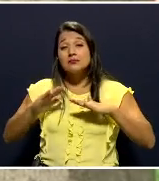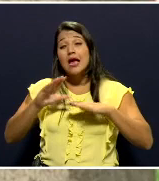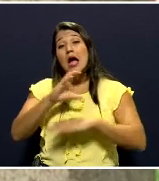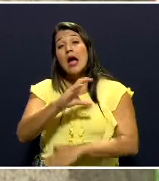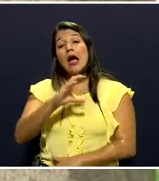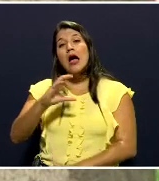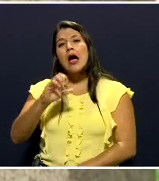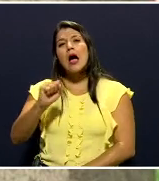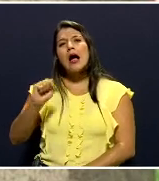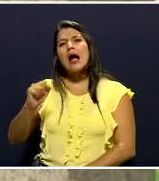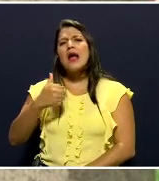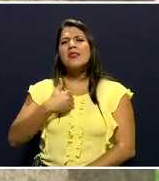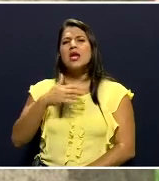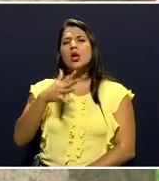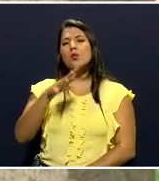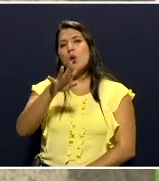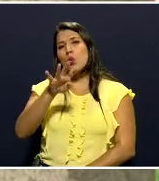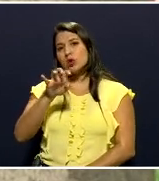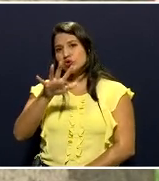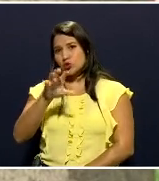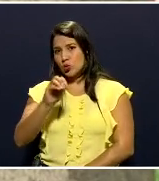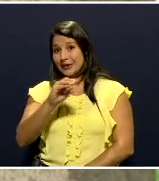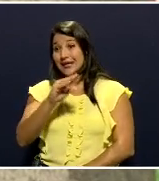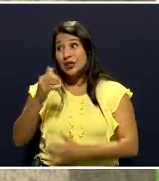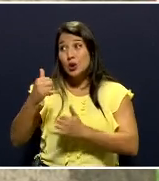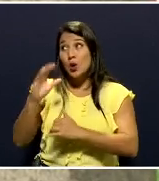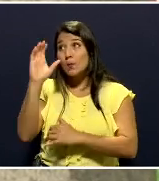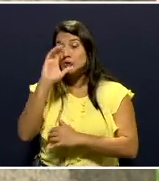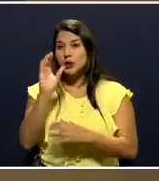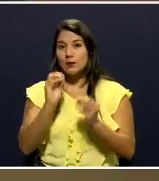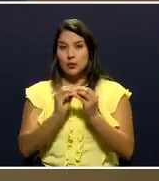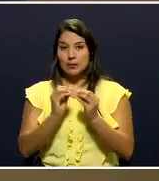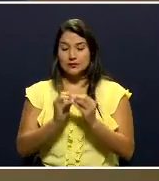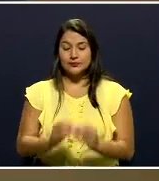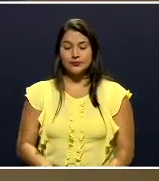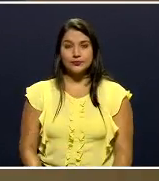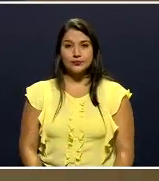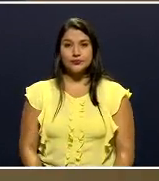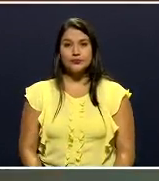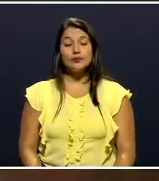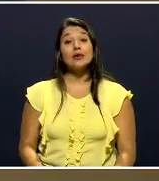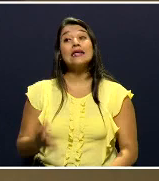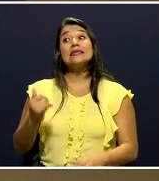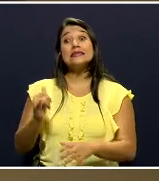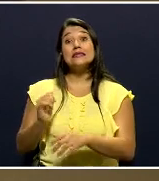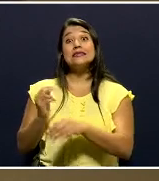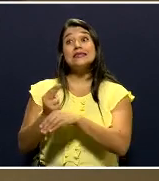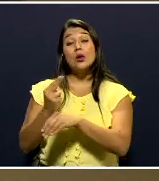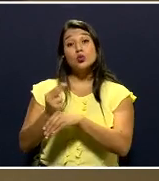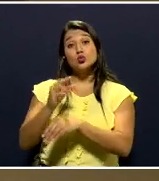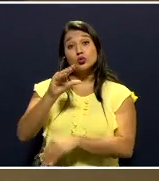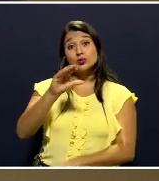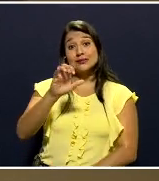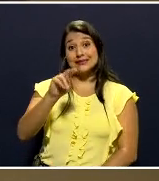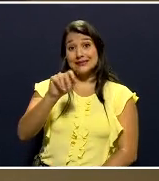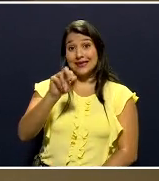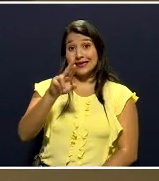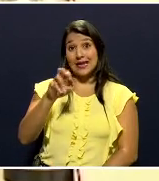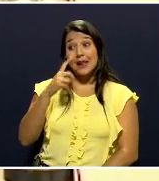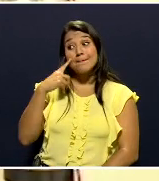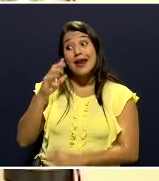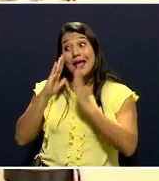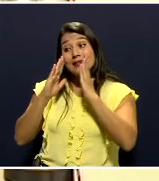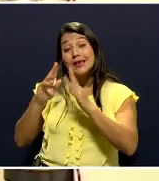caja y estamos siempre en la búsqueda de más capacidad. Aunque se habilite el SENARE para uso exclusivo de pacientes